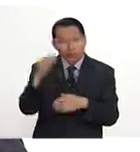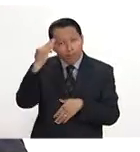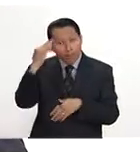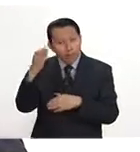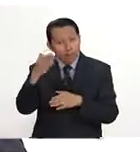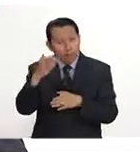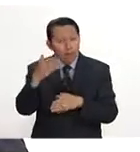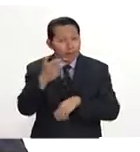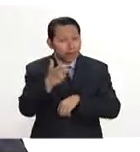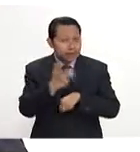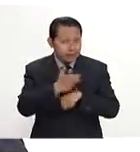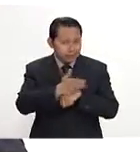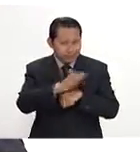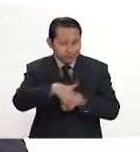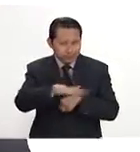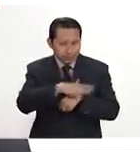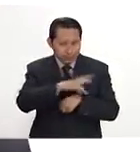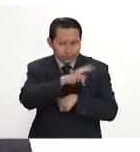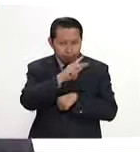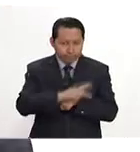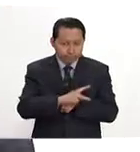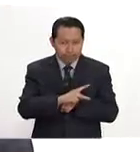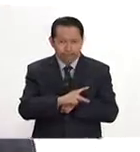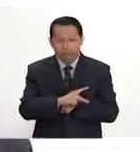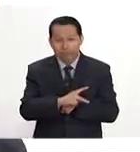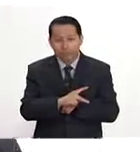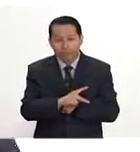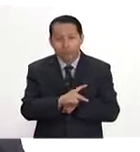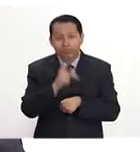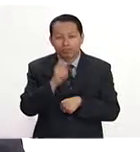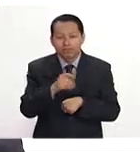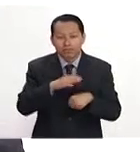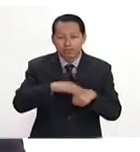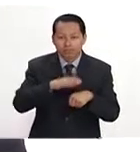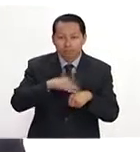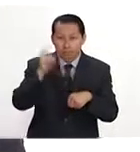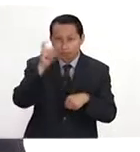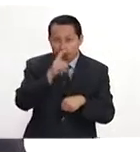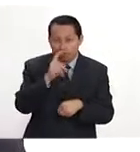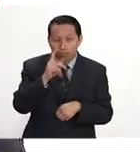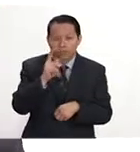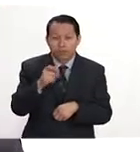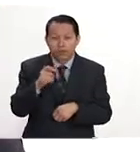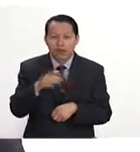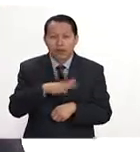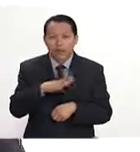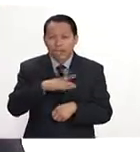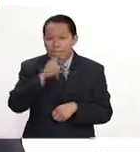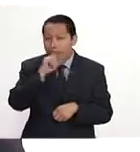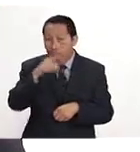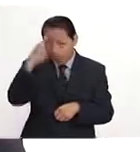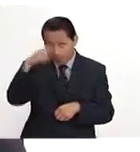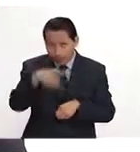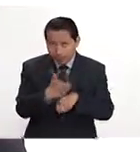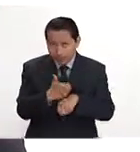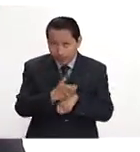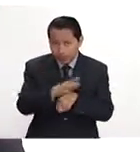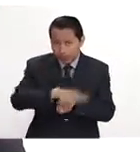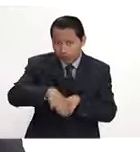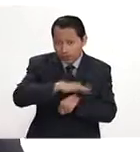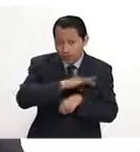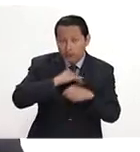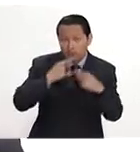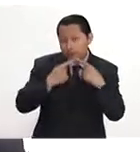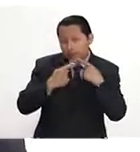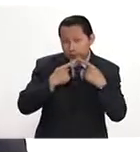en Estados Unidos, que es el país que va a ser más controversial, los tiempos legislativos para que en Estados Unidos se discute y